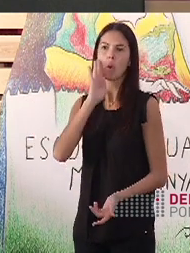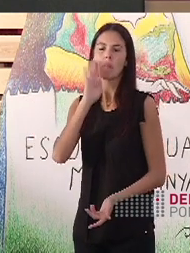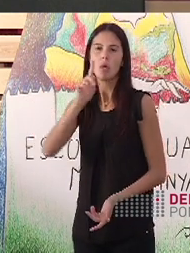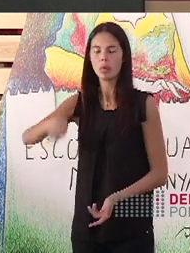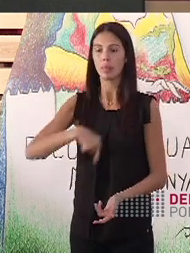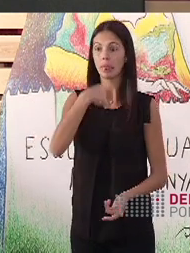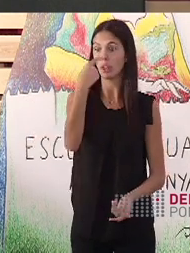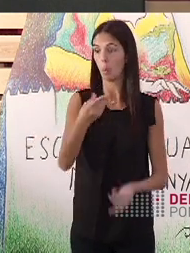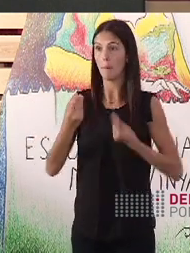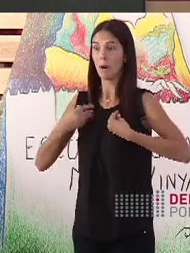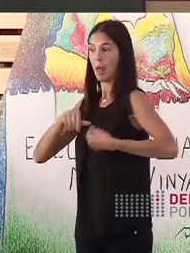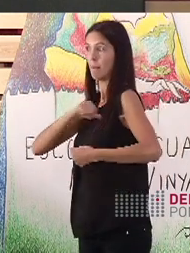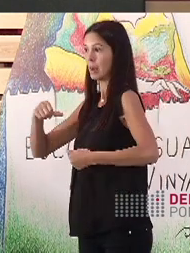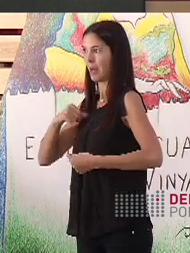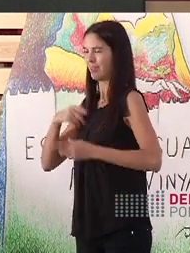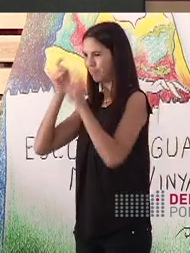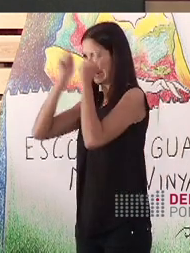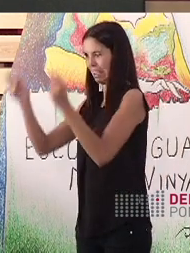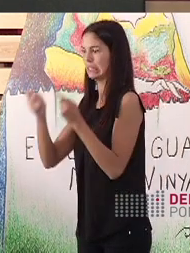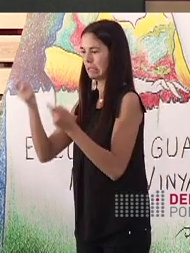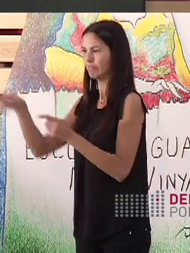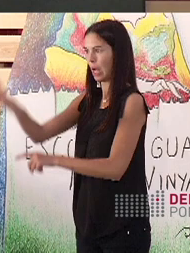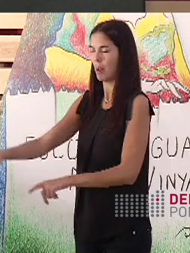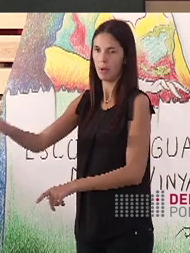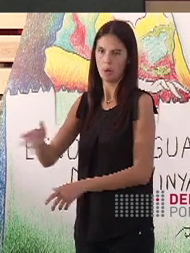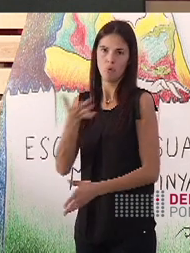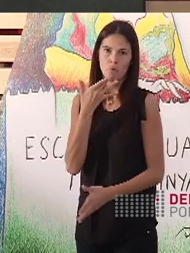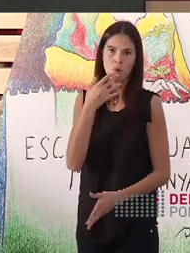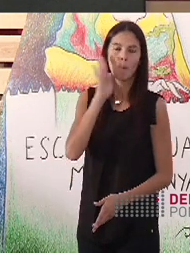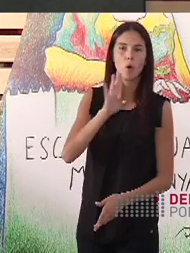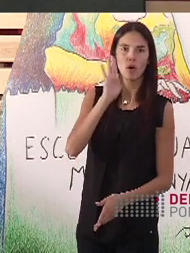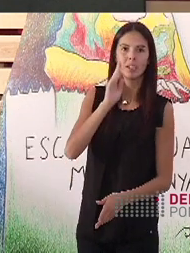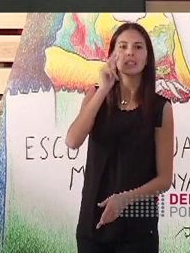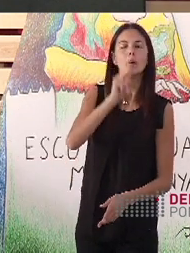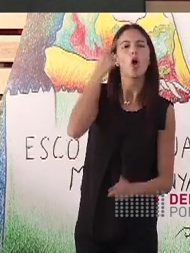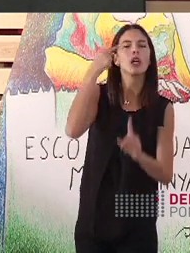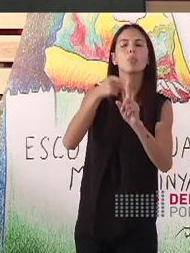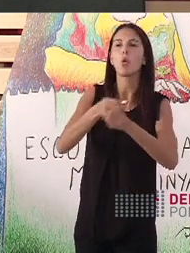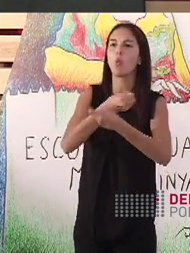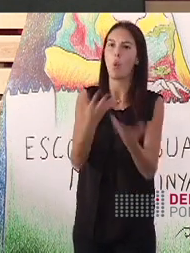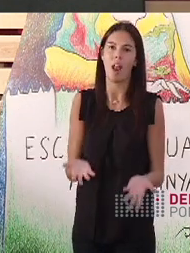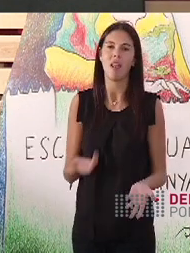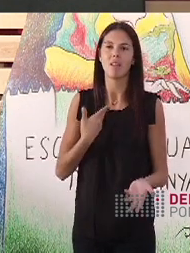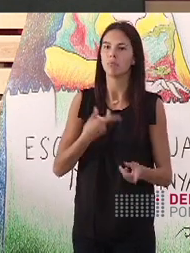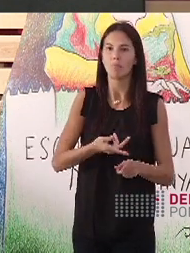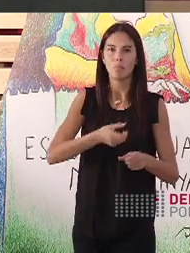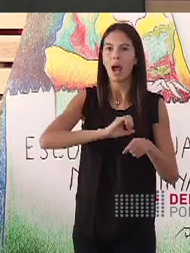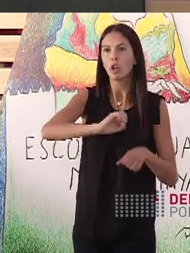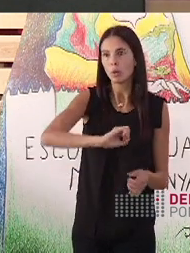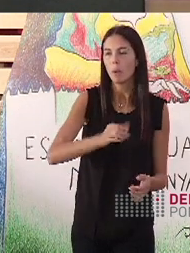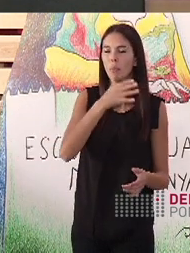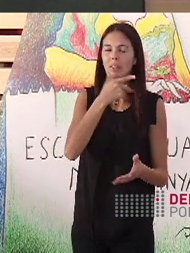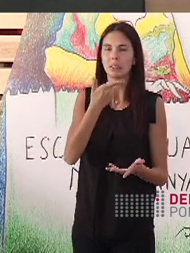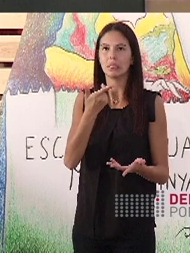tú ves en esas películas en tu vida privada. Bueno, primero, eso, la pornografía se ve para masturbarse, es decir, consigues una